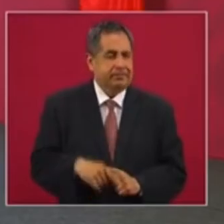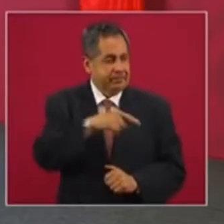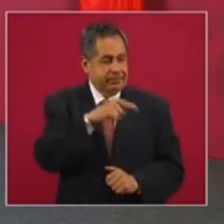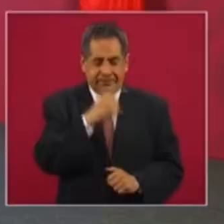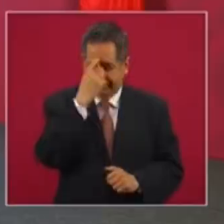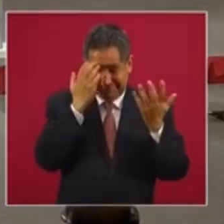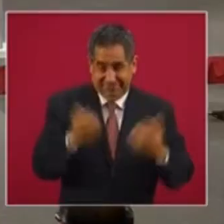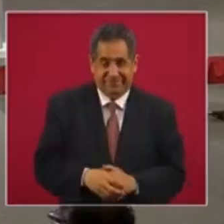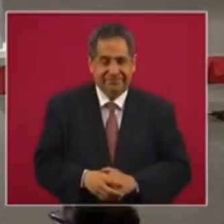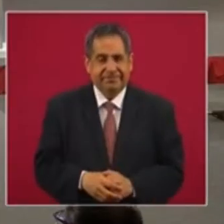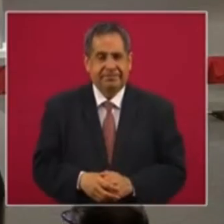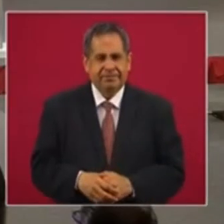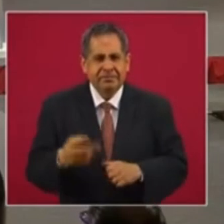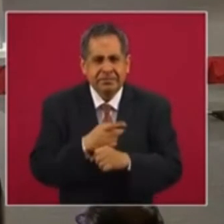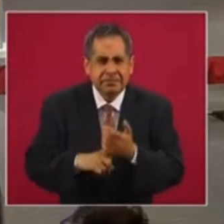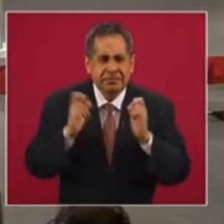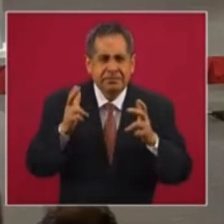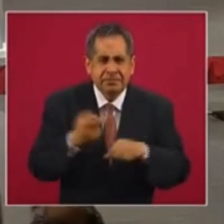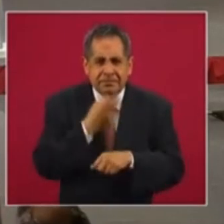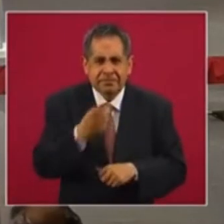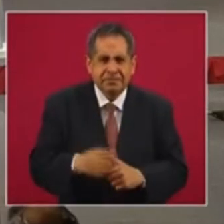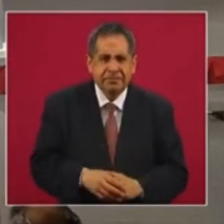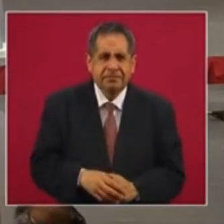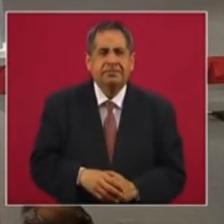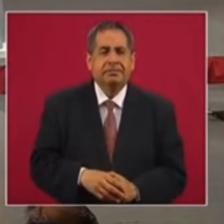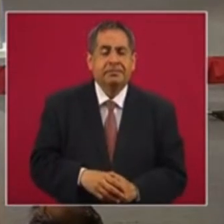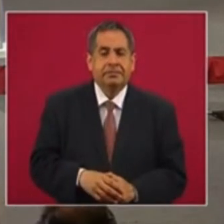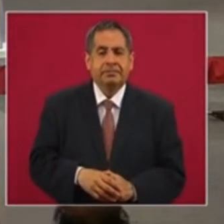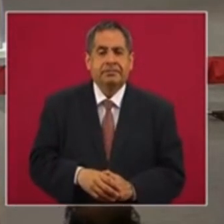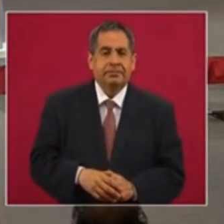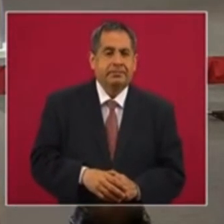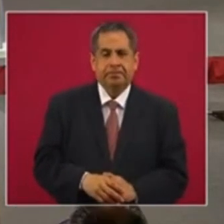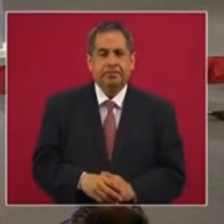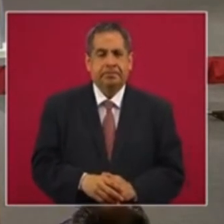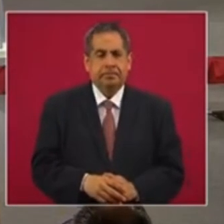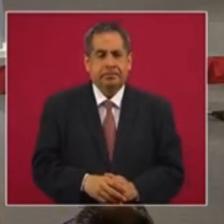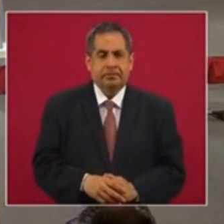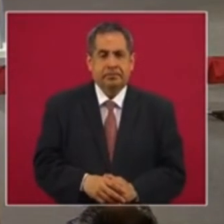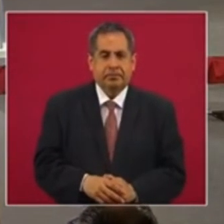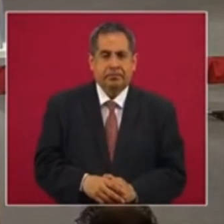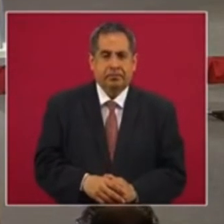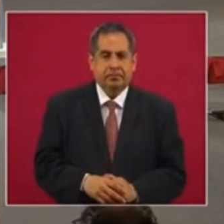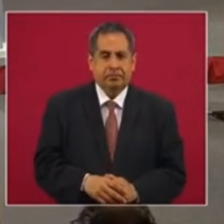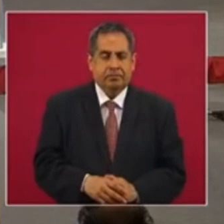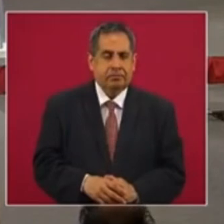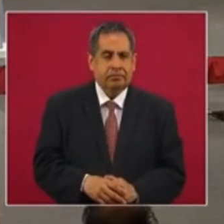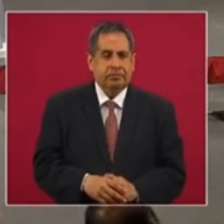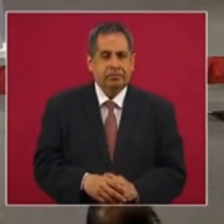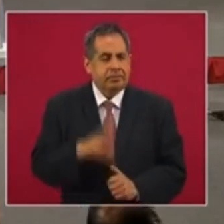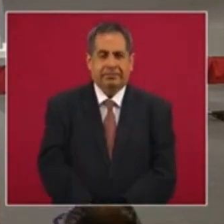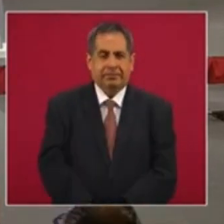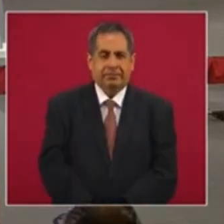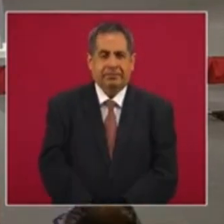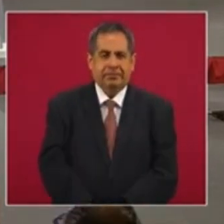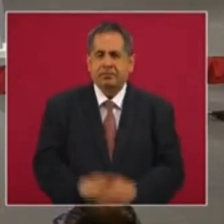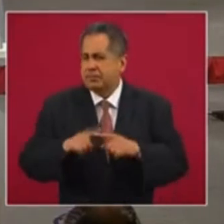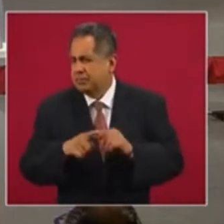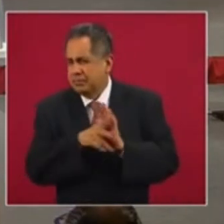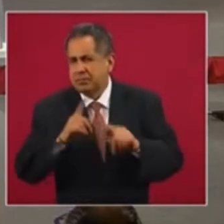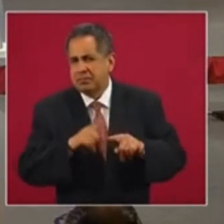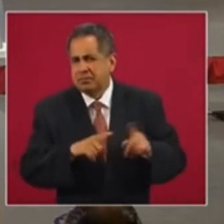al revés. ¿Y ahora en Chiapas qué es? Ah, sí. Pero vamos a ver el exceso, es que nada más. ¿Este de quién